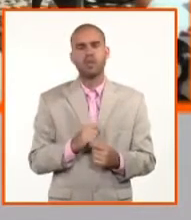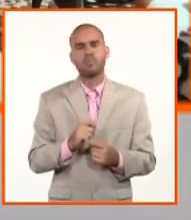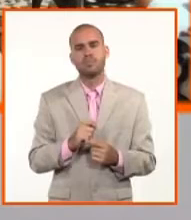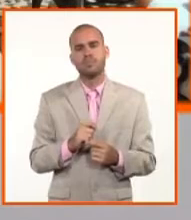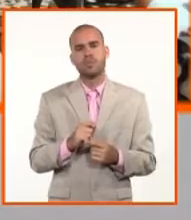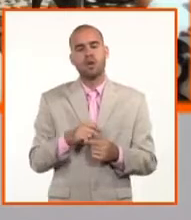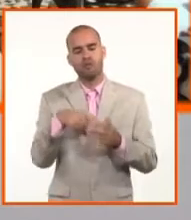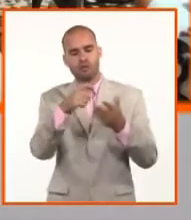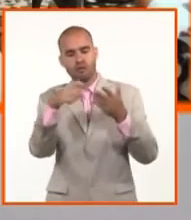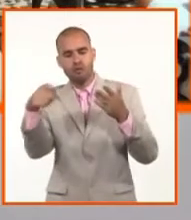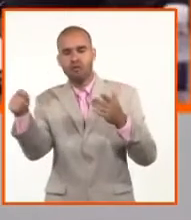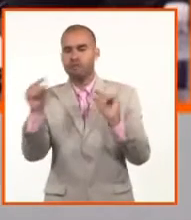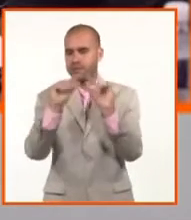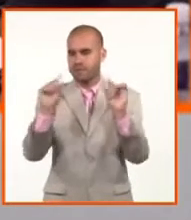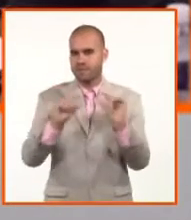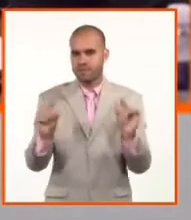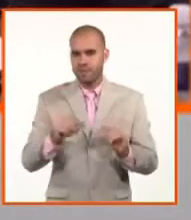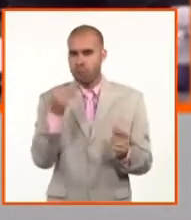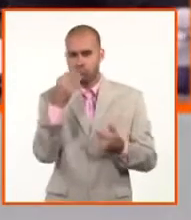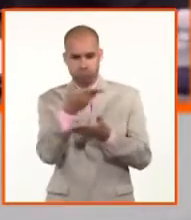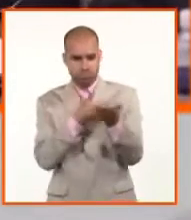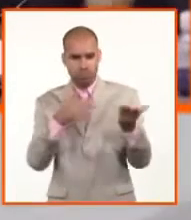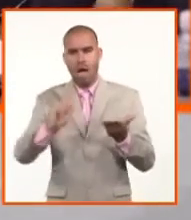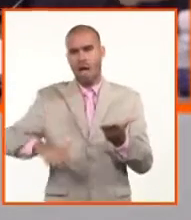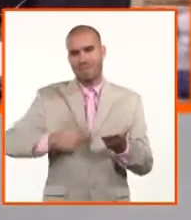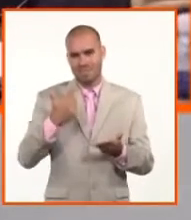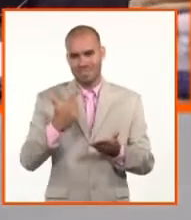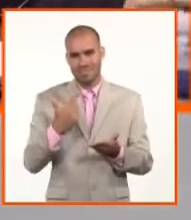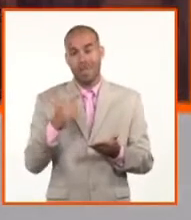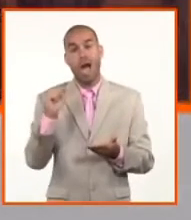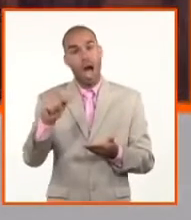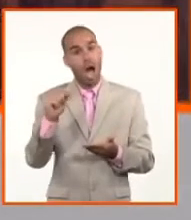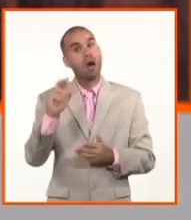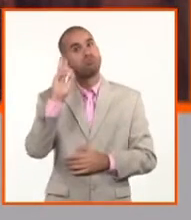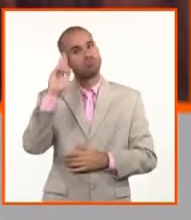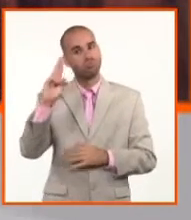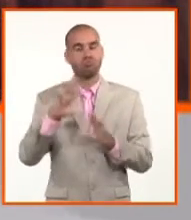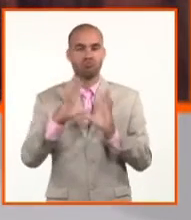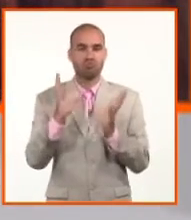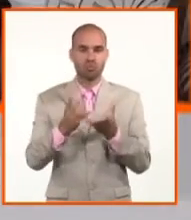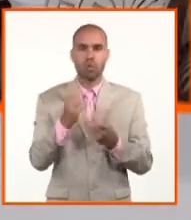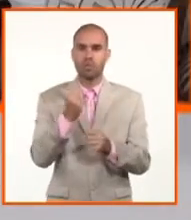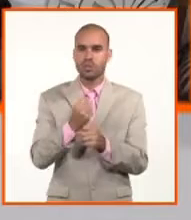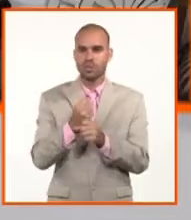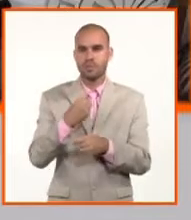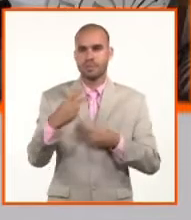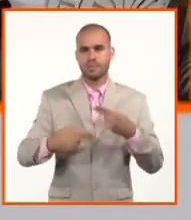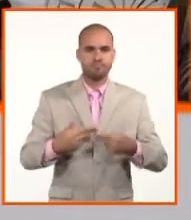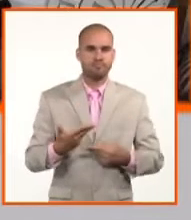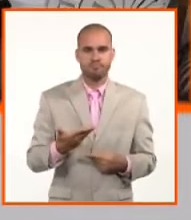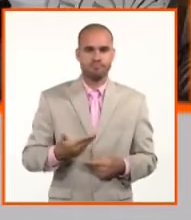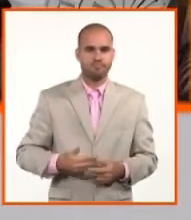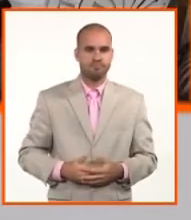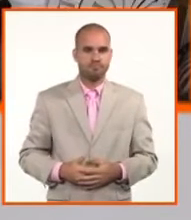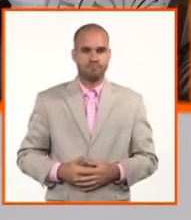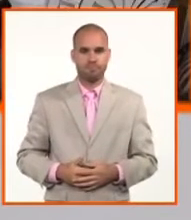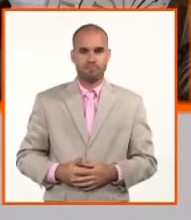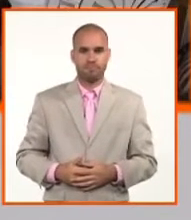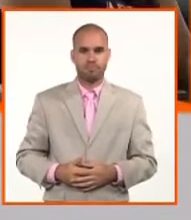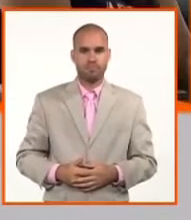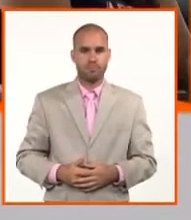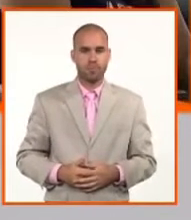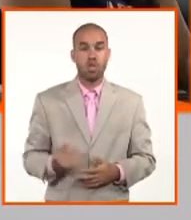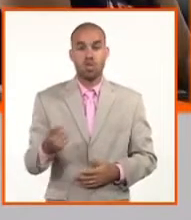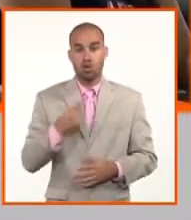de compartir con los artistas, y ahí la gente dejó su huella también en lo que se estaba haciendo. Nosotros, desde la